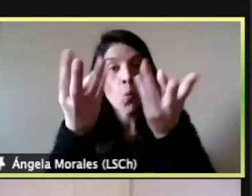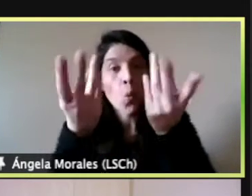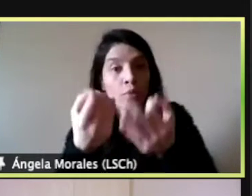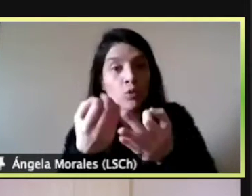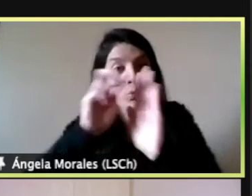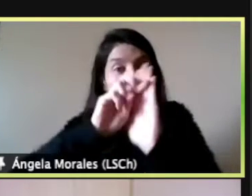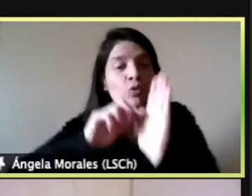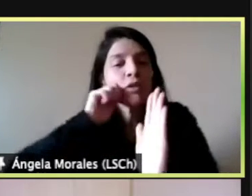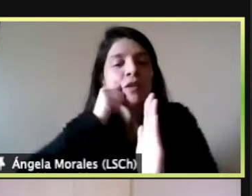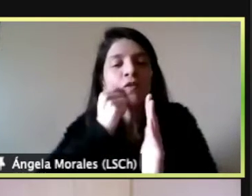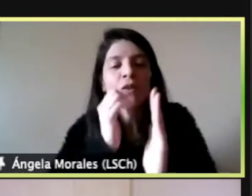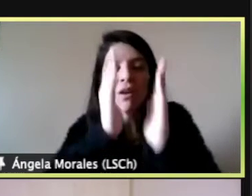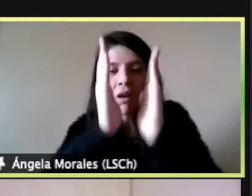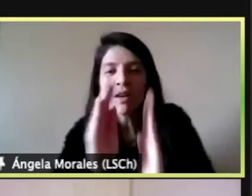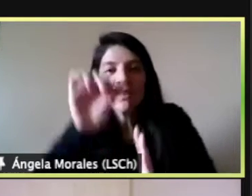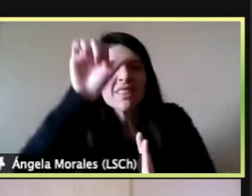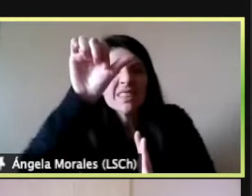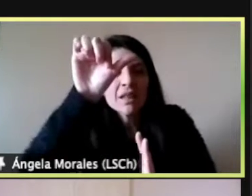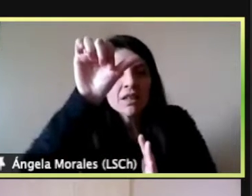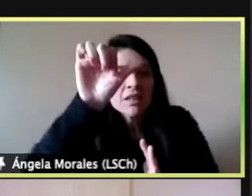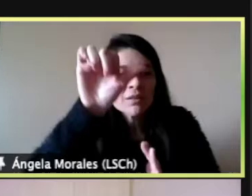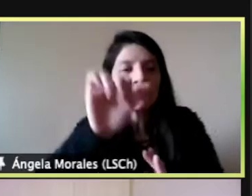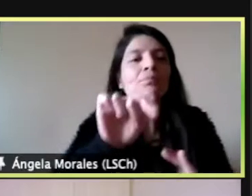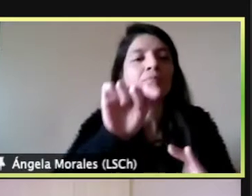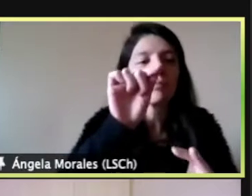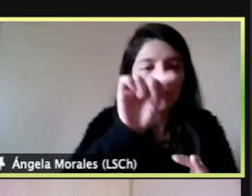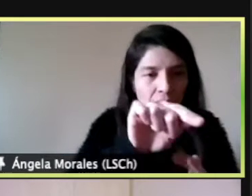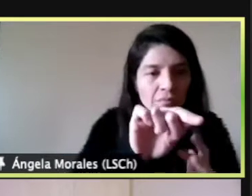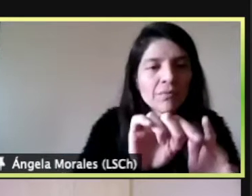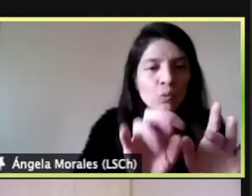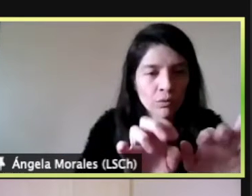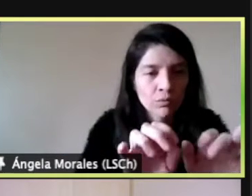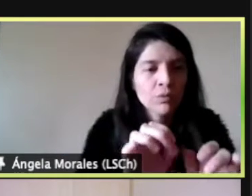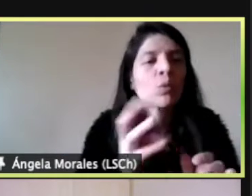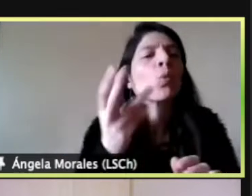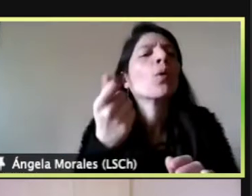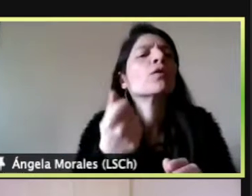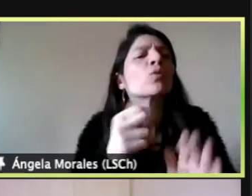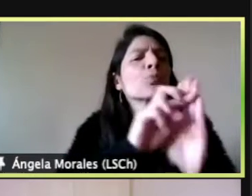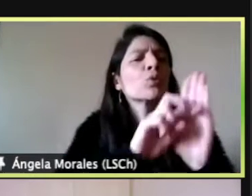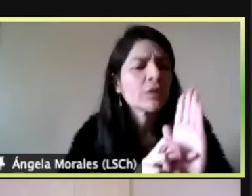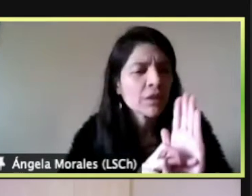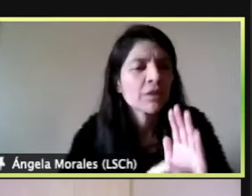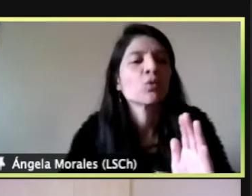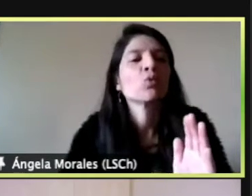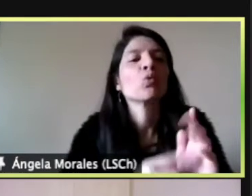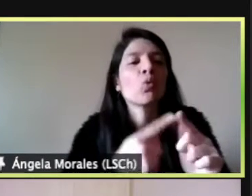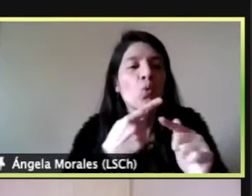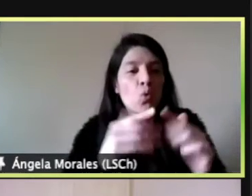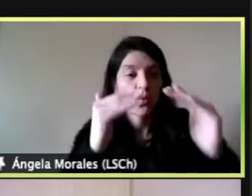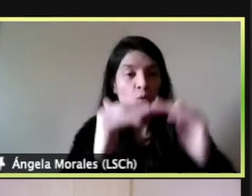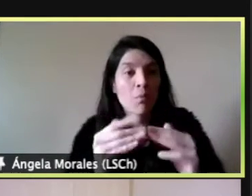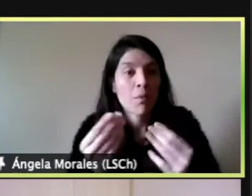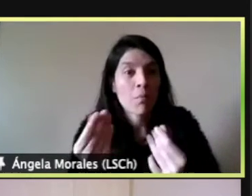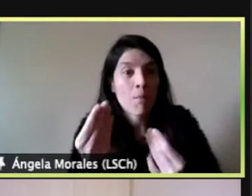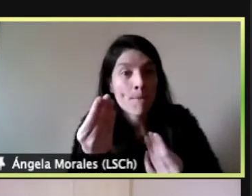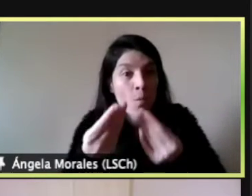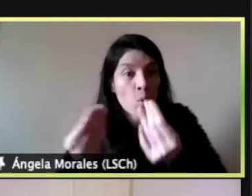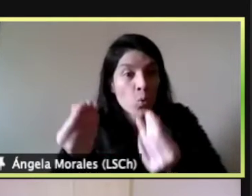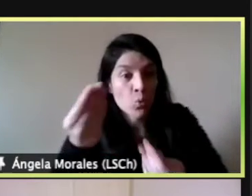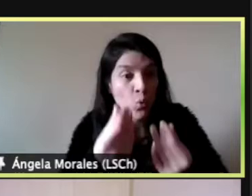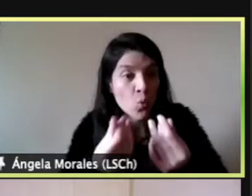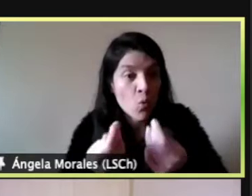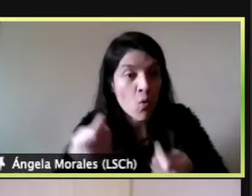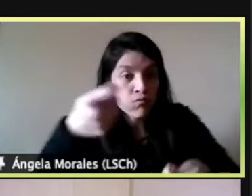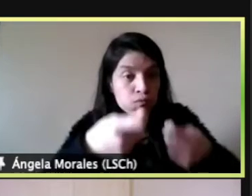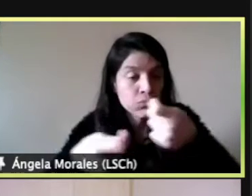dice el valor, la cantidad de proyectos. Y para el monto tengo que cambiar entonces la cantidad de